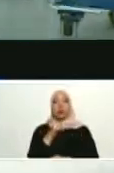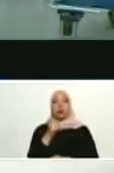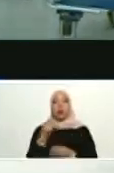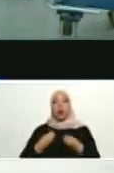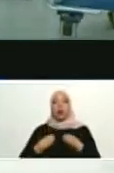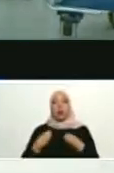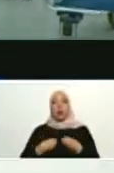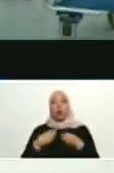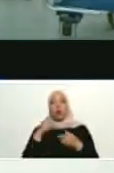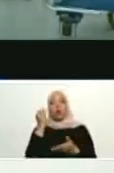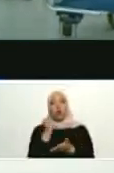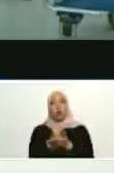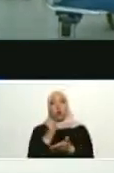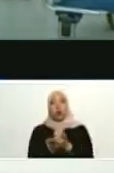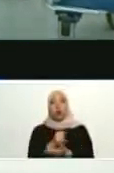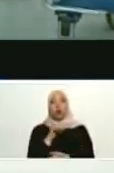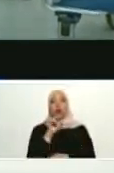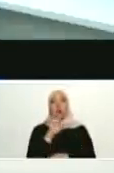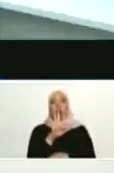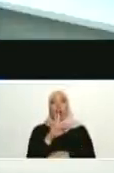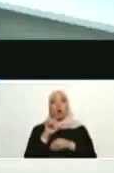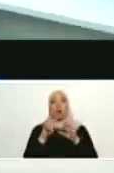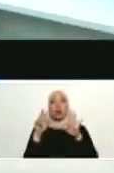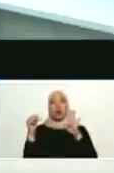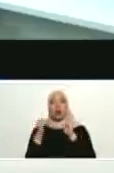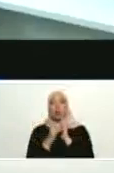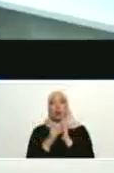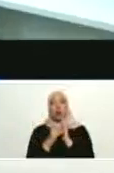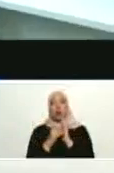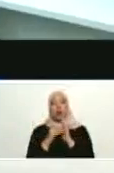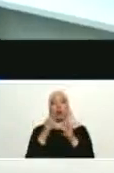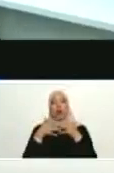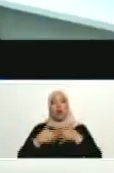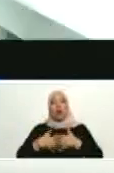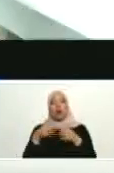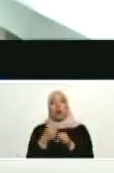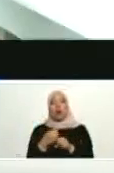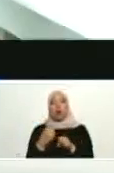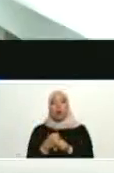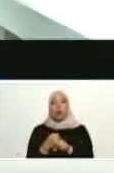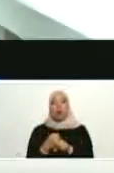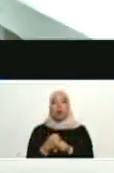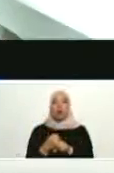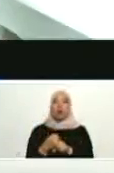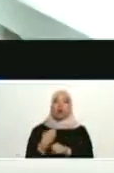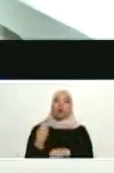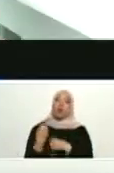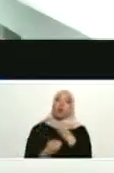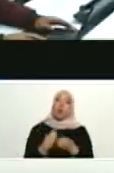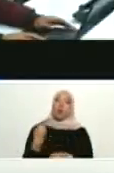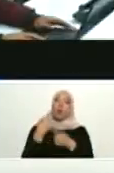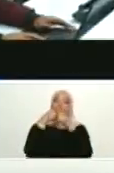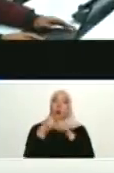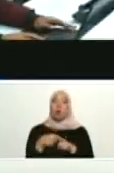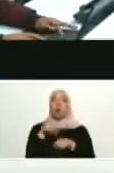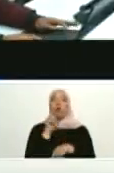debidamente registrados. Hoy tenemos 575.000 emprendimientos debidamente registrados y hay que multiplicarlo por